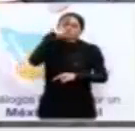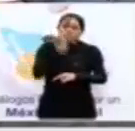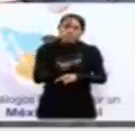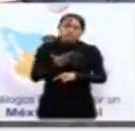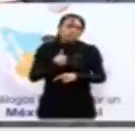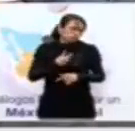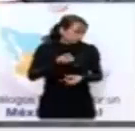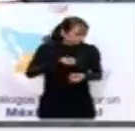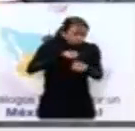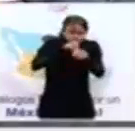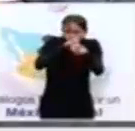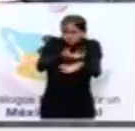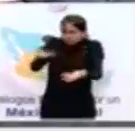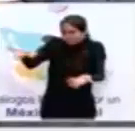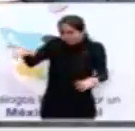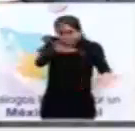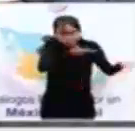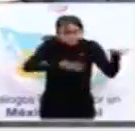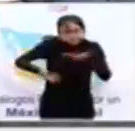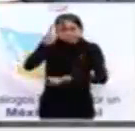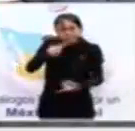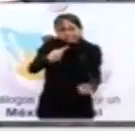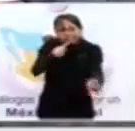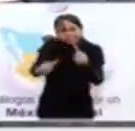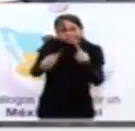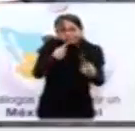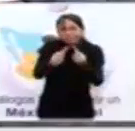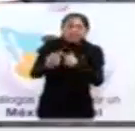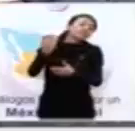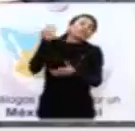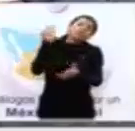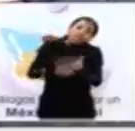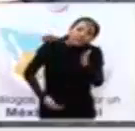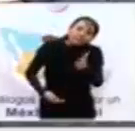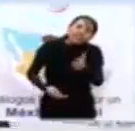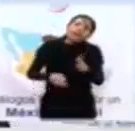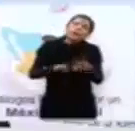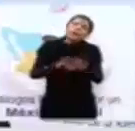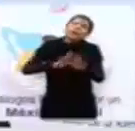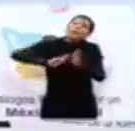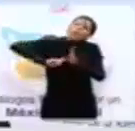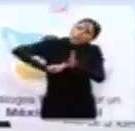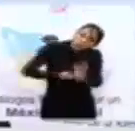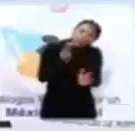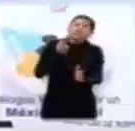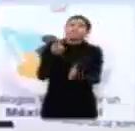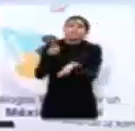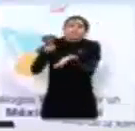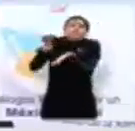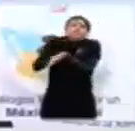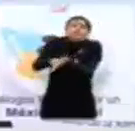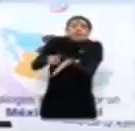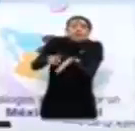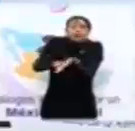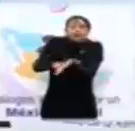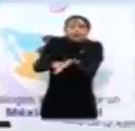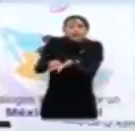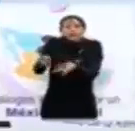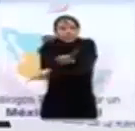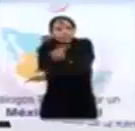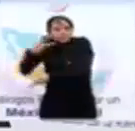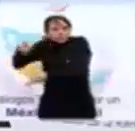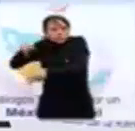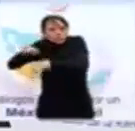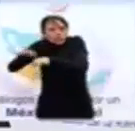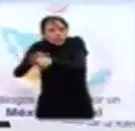mesa de discusión la necesidad de que tengamos una valoración diferente con efectos económicos y obviamente